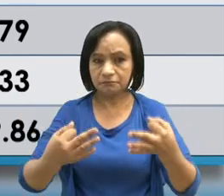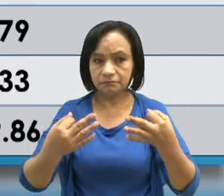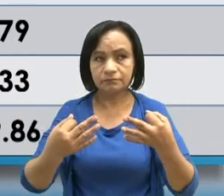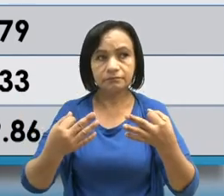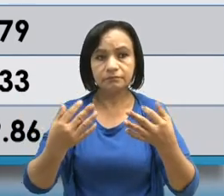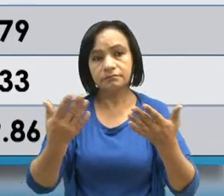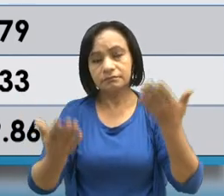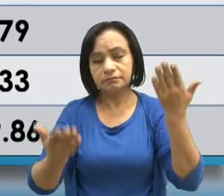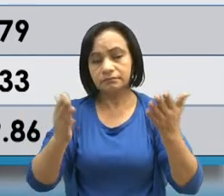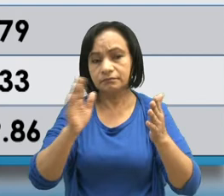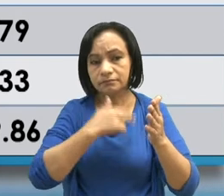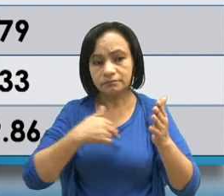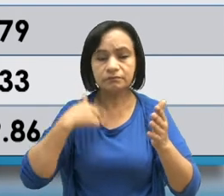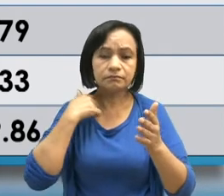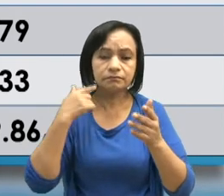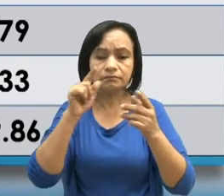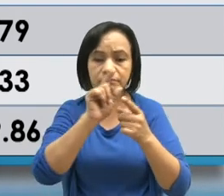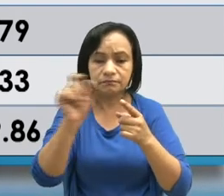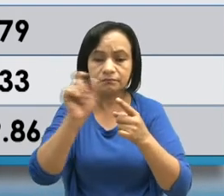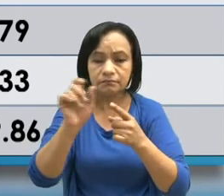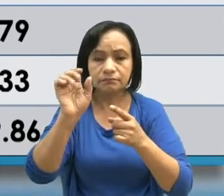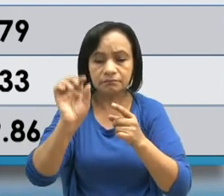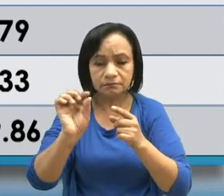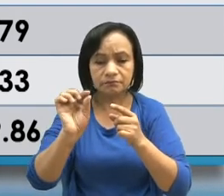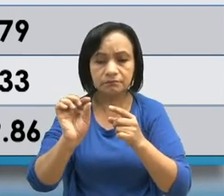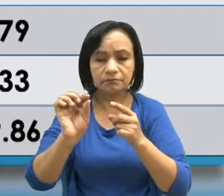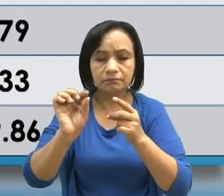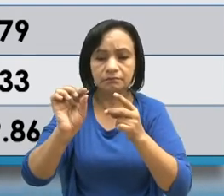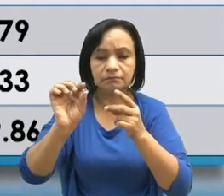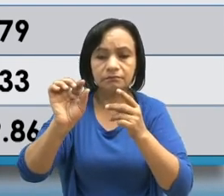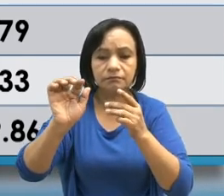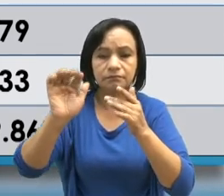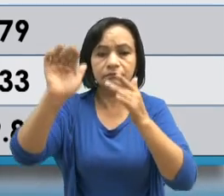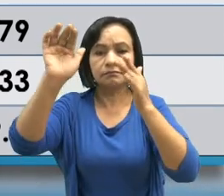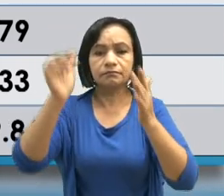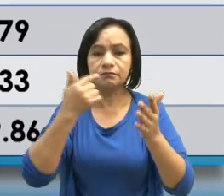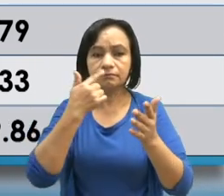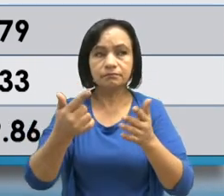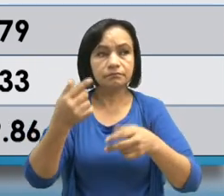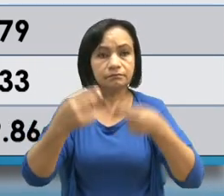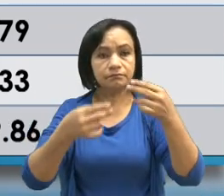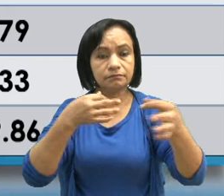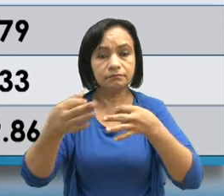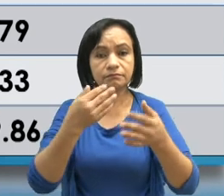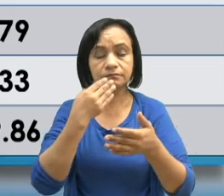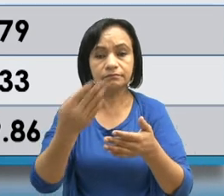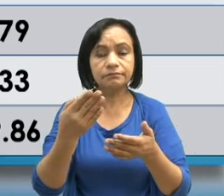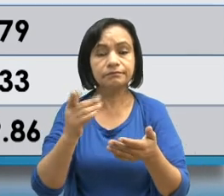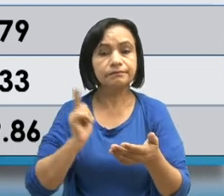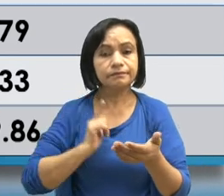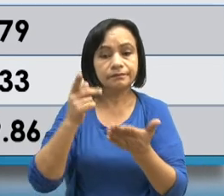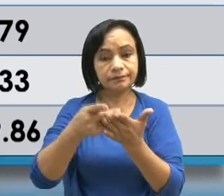no, normalmente nosotros siempre los primeros meses son más bajos, pero ya, como te decía, la ventaja de tener ya